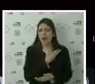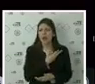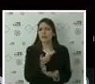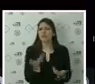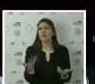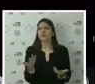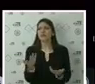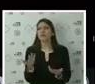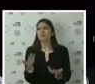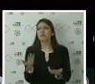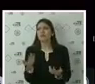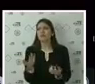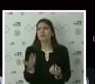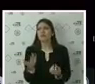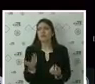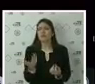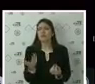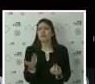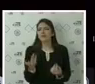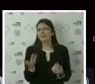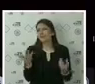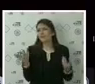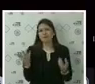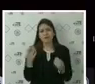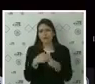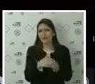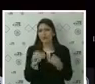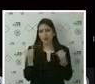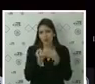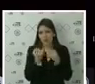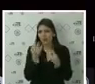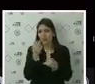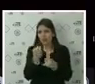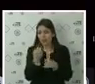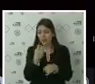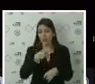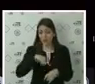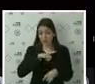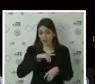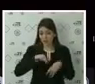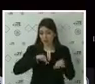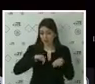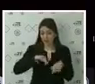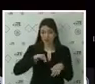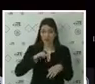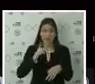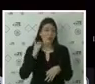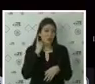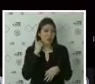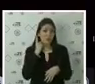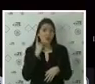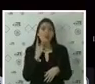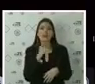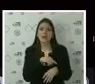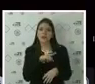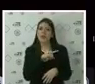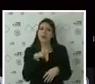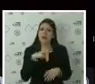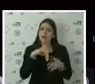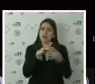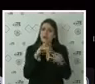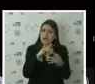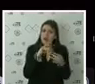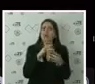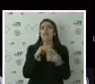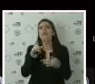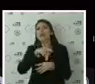tenemos, que considero también que, bueno, nosotros como legisladores tendríamos que dar a conocer un poco más nuestras